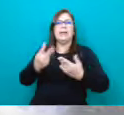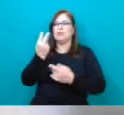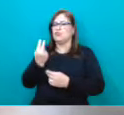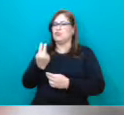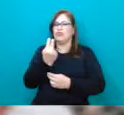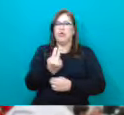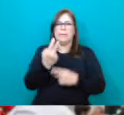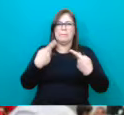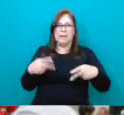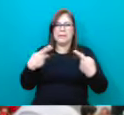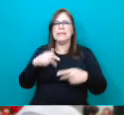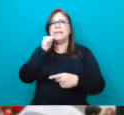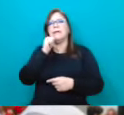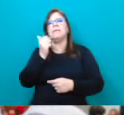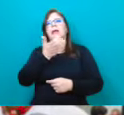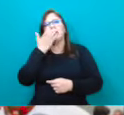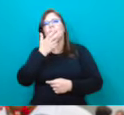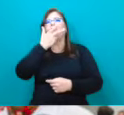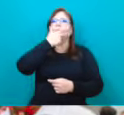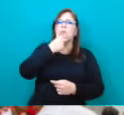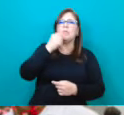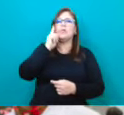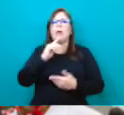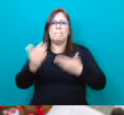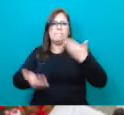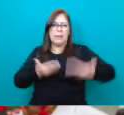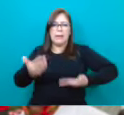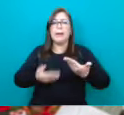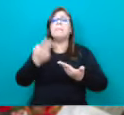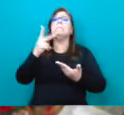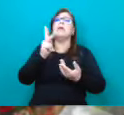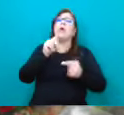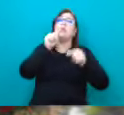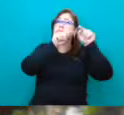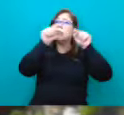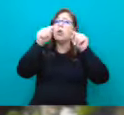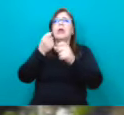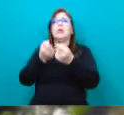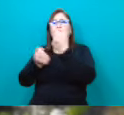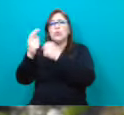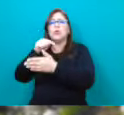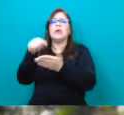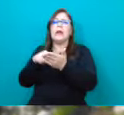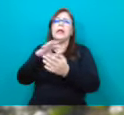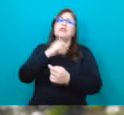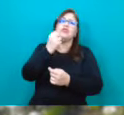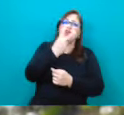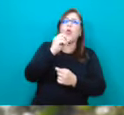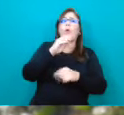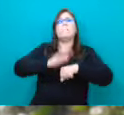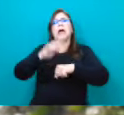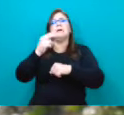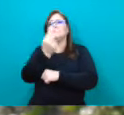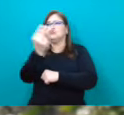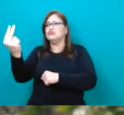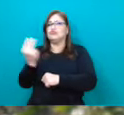danza de pareja. Normalmente baila un hombre y una mujer, aunque en algunas comunidades bailan dos o más parejas.